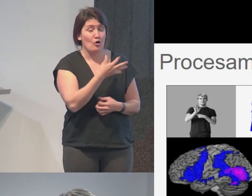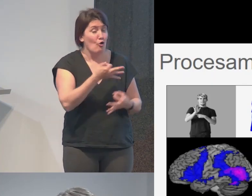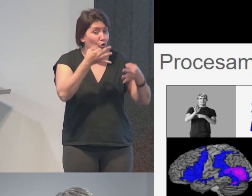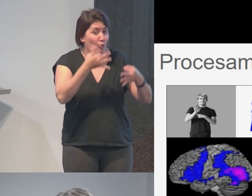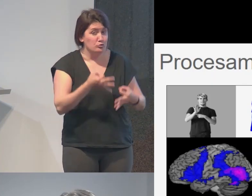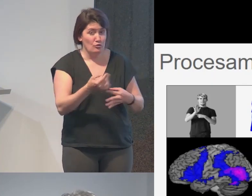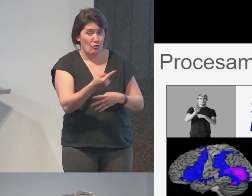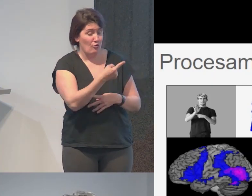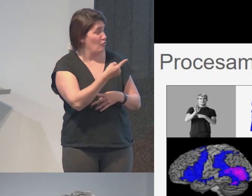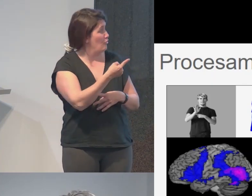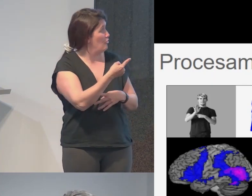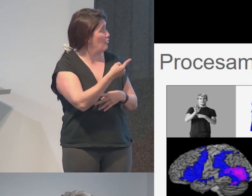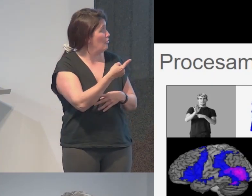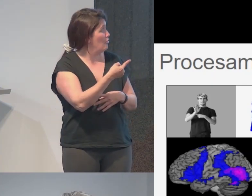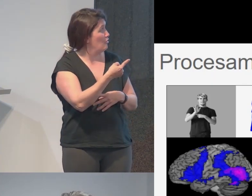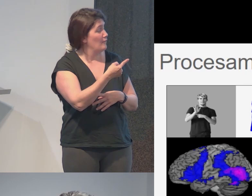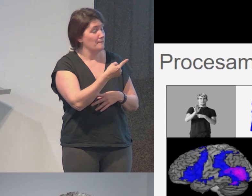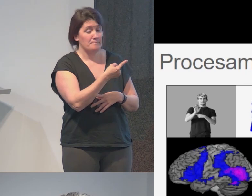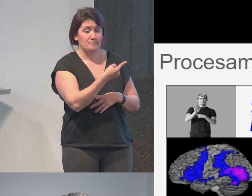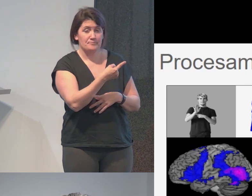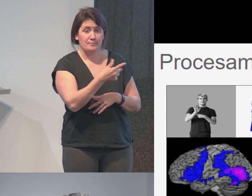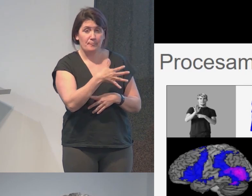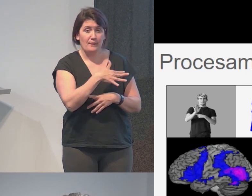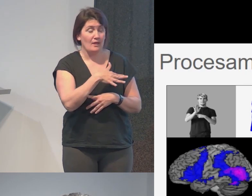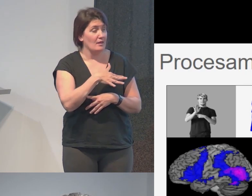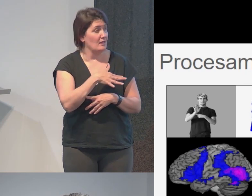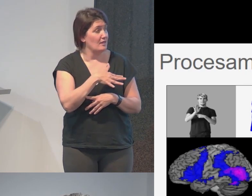justo esa zona